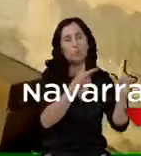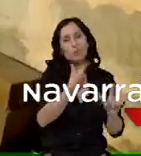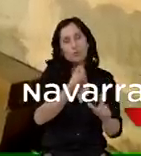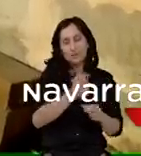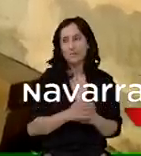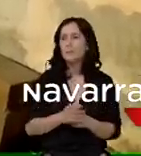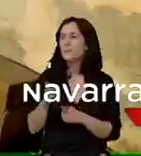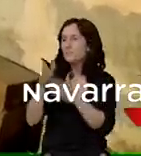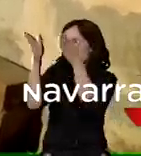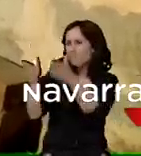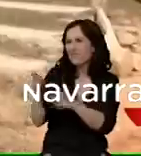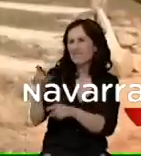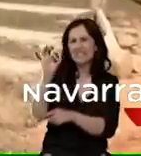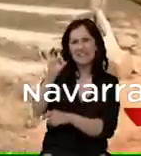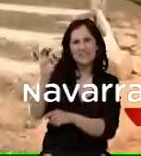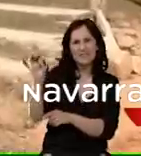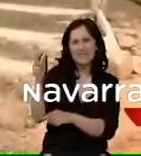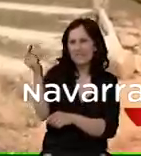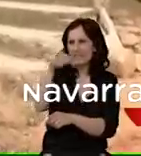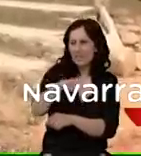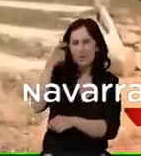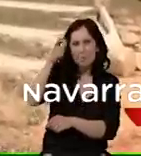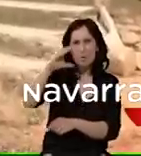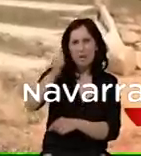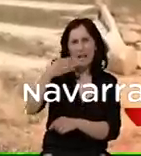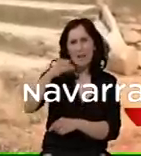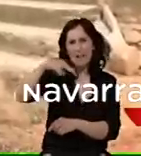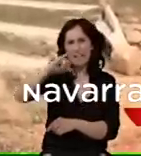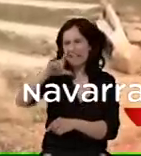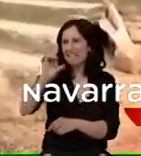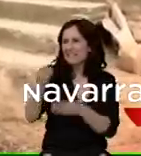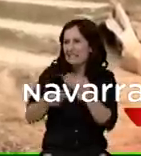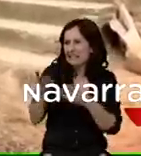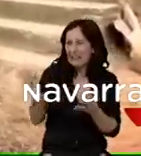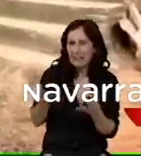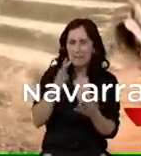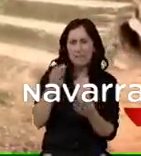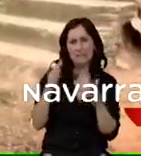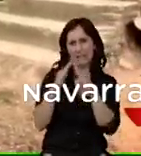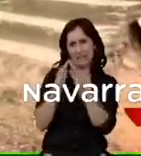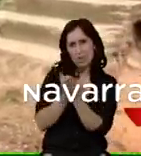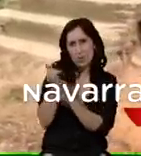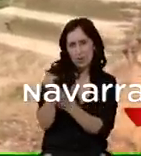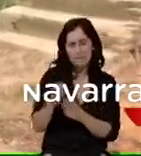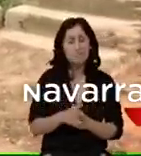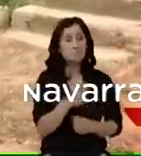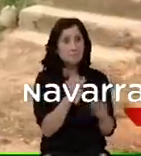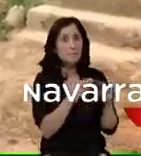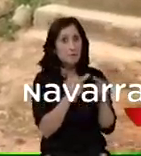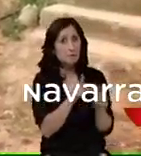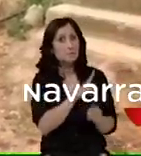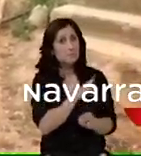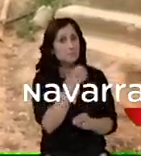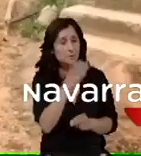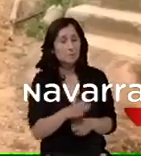hace uno de San Sebastián en Cabanillas? Buena pregunta. ¿Y montando una casa rural? Pues muy buena pregunta porque